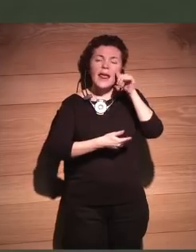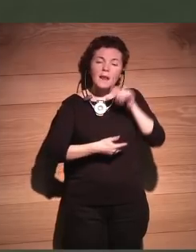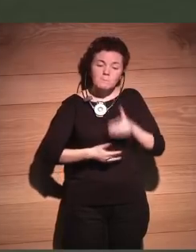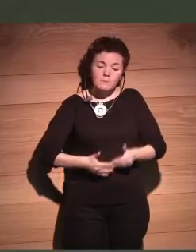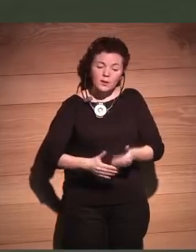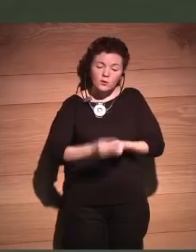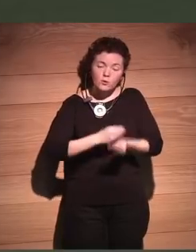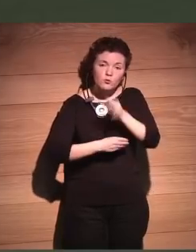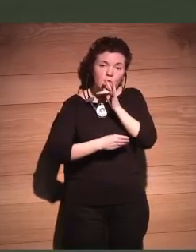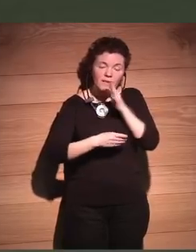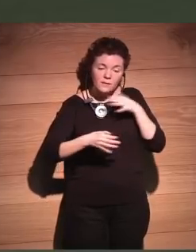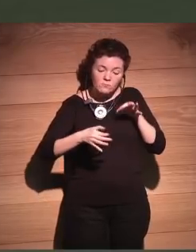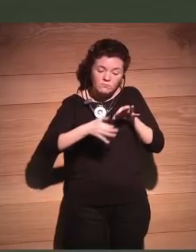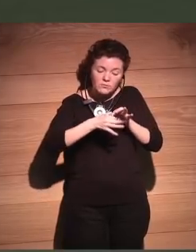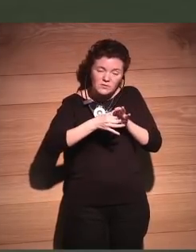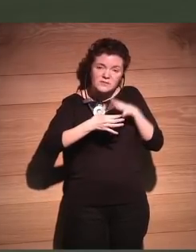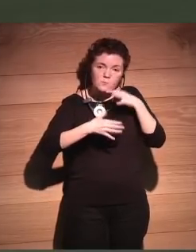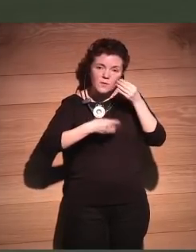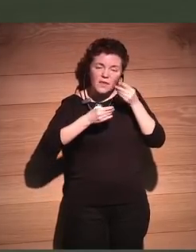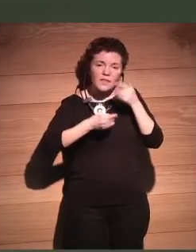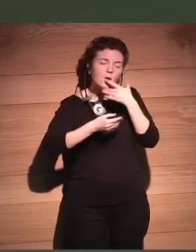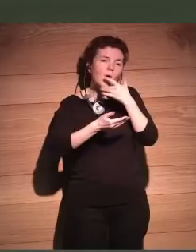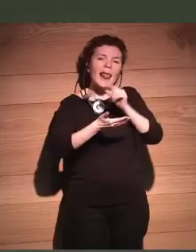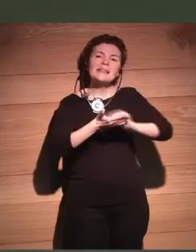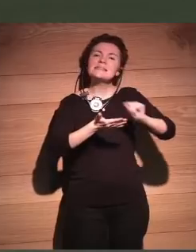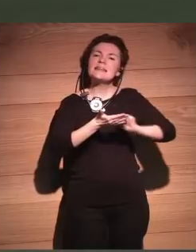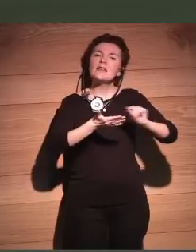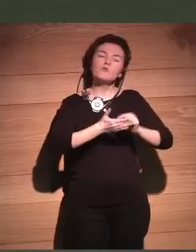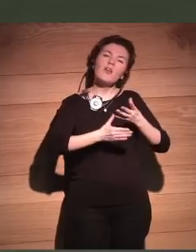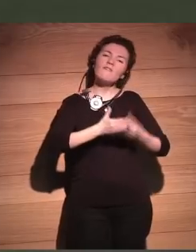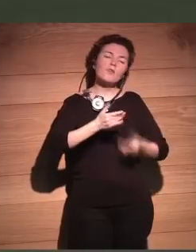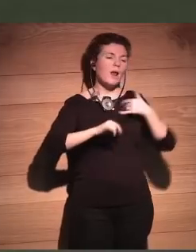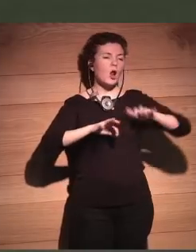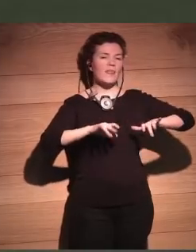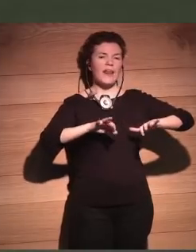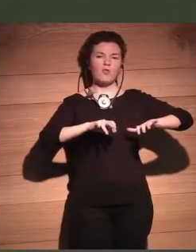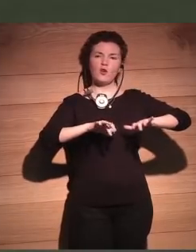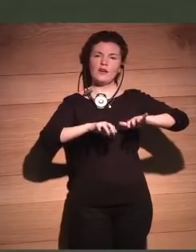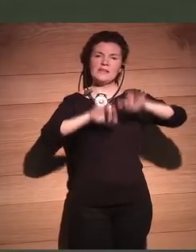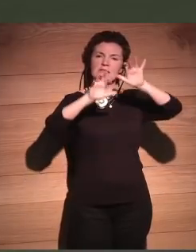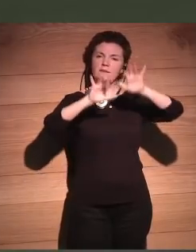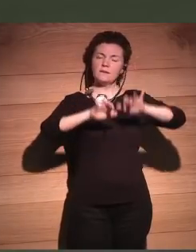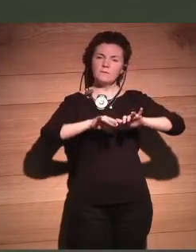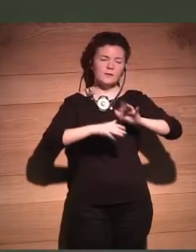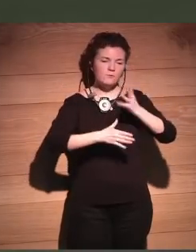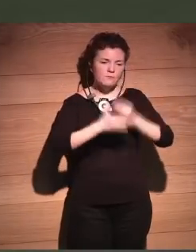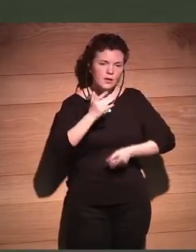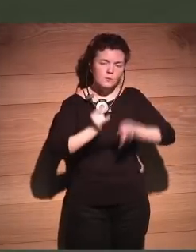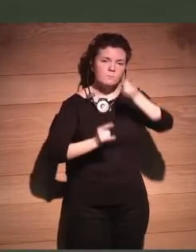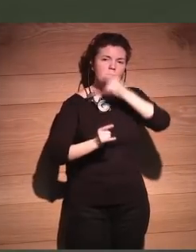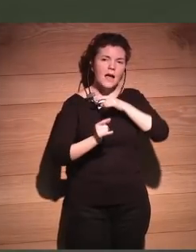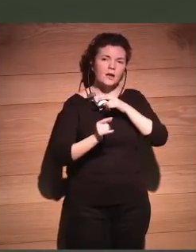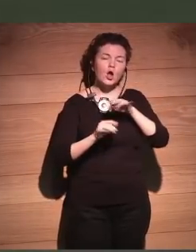comentando. Es decir, se pueden corregir los fallos de escritura. Digamos, cuando escribimos en el ordenador y nos equivocamos a la hora de escribir, pues